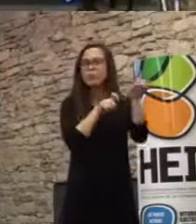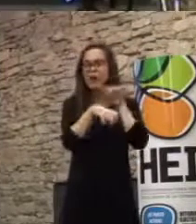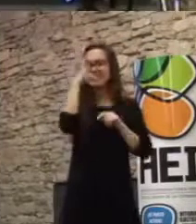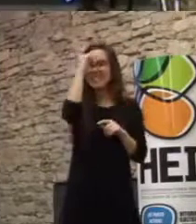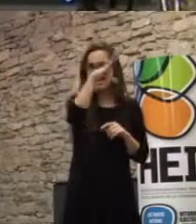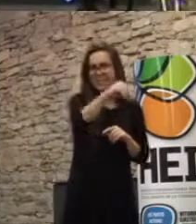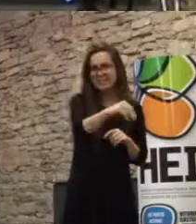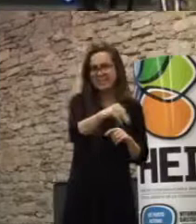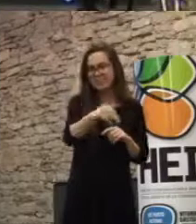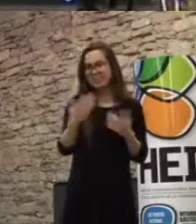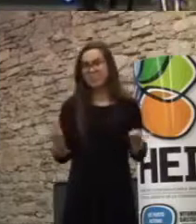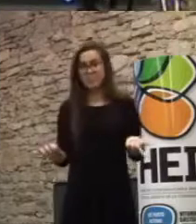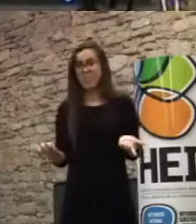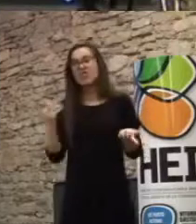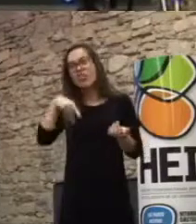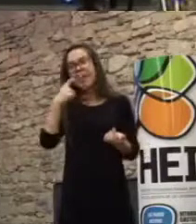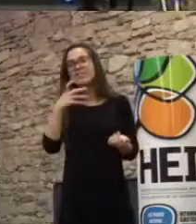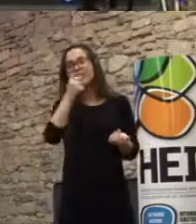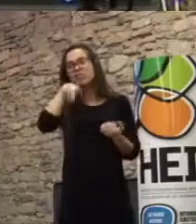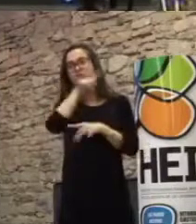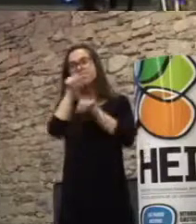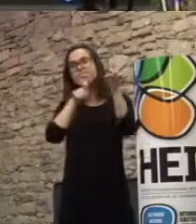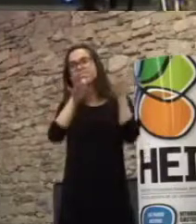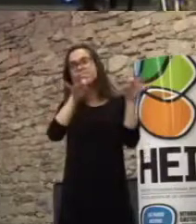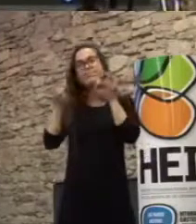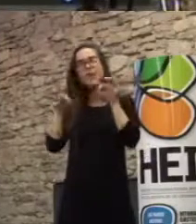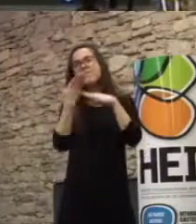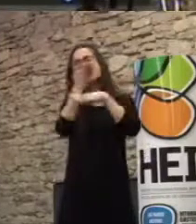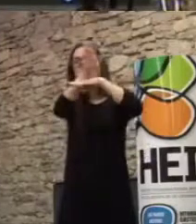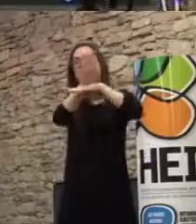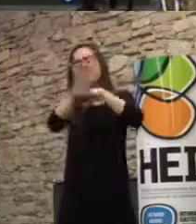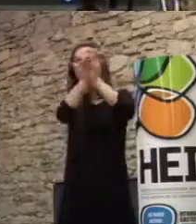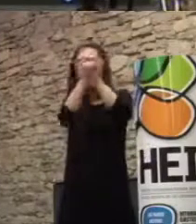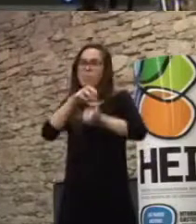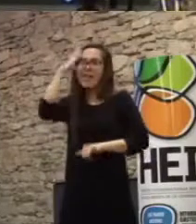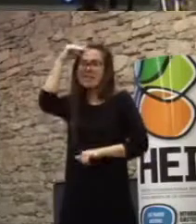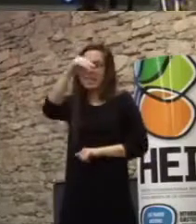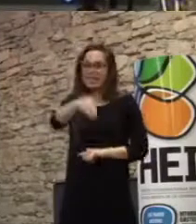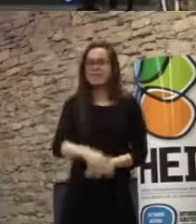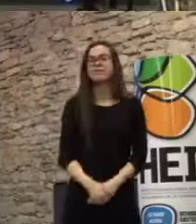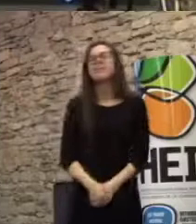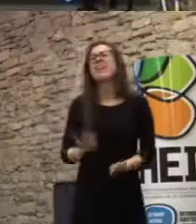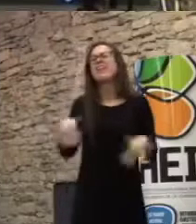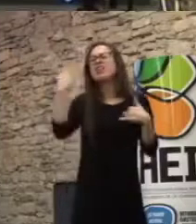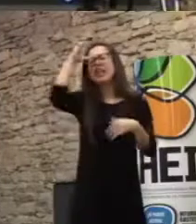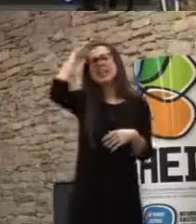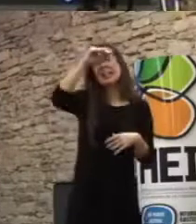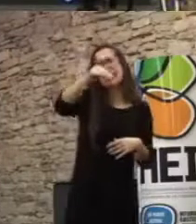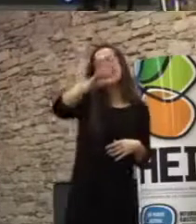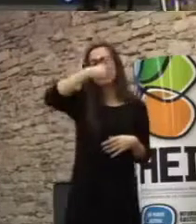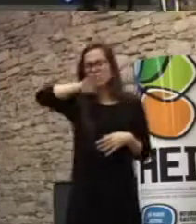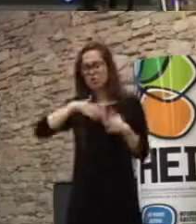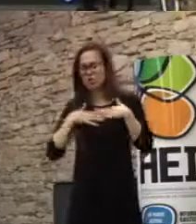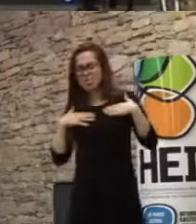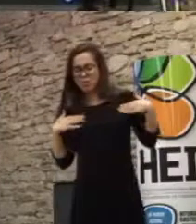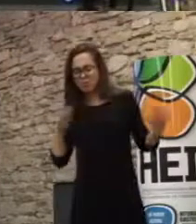seamos inteligentes de acuerdo yo no estoy seguro baja buena pues hablando de inteligencia y de cómo aplicar emociones que nos